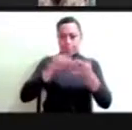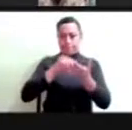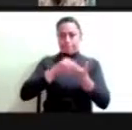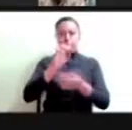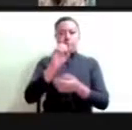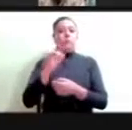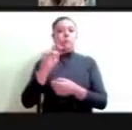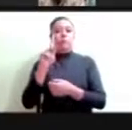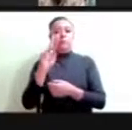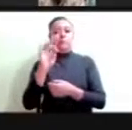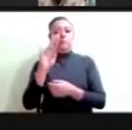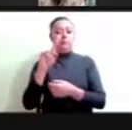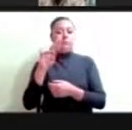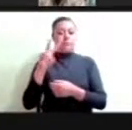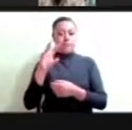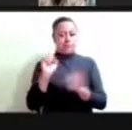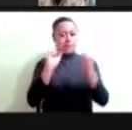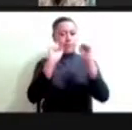transporte